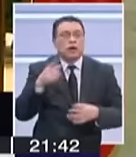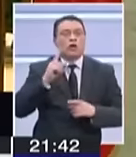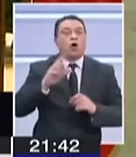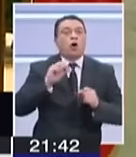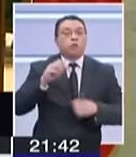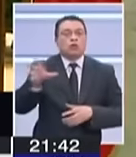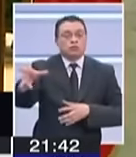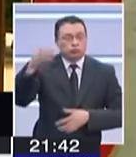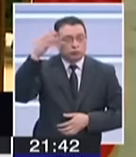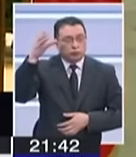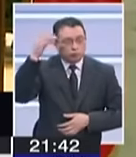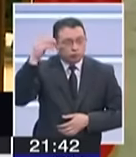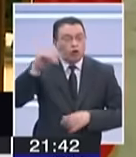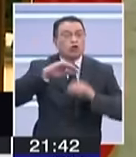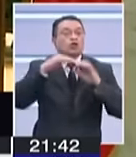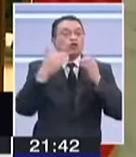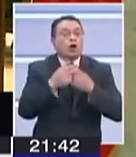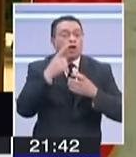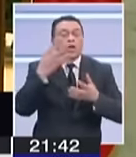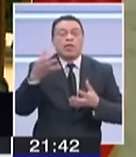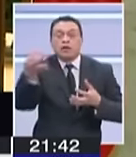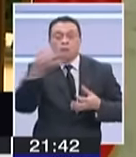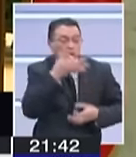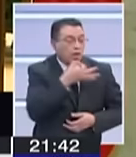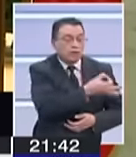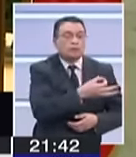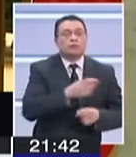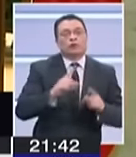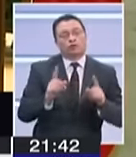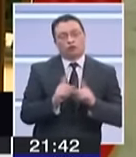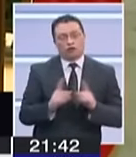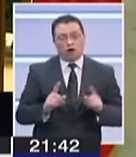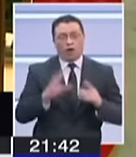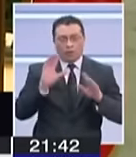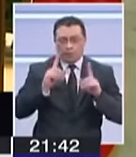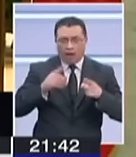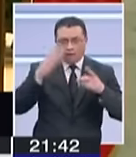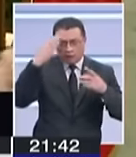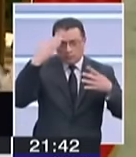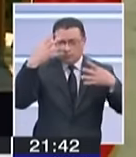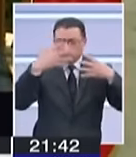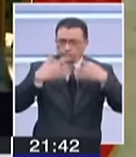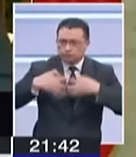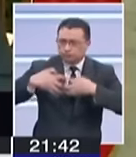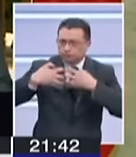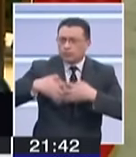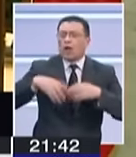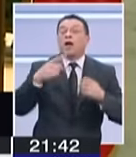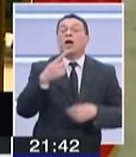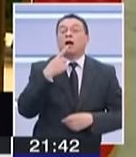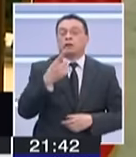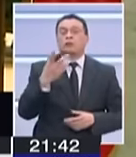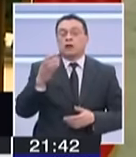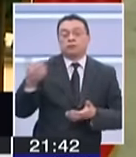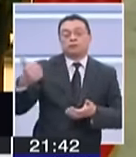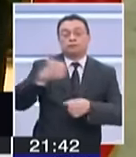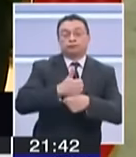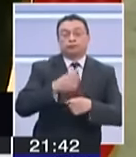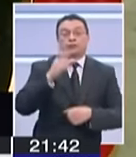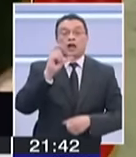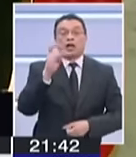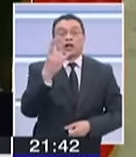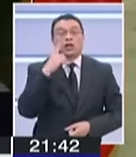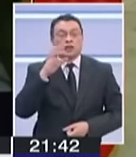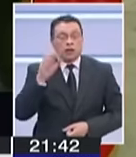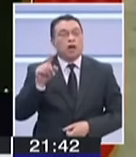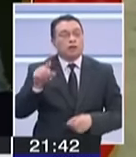eco mecánicamente de lo que dice la calle. Entonces, yo sí creo que una eventual candidatura de Alejandro Guillier está el germen de